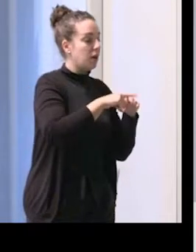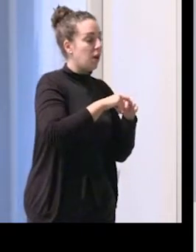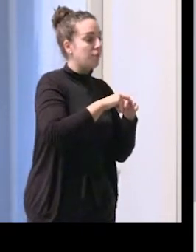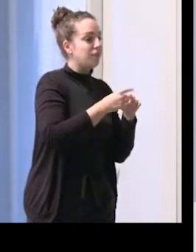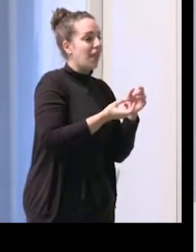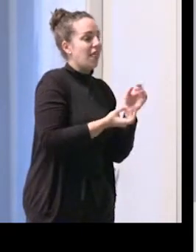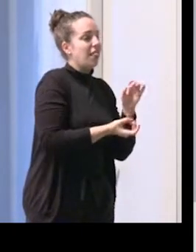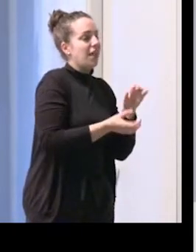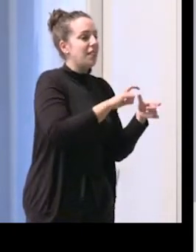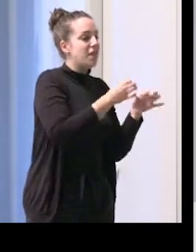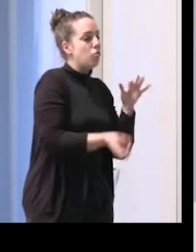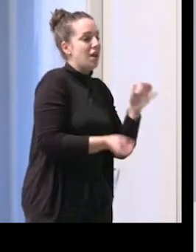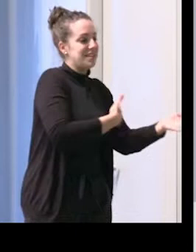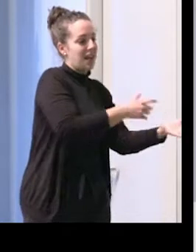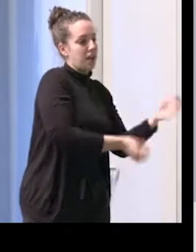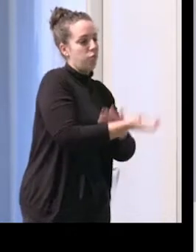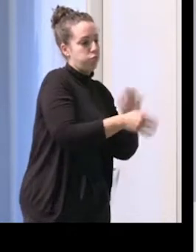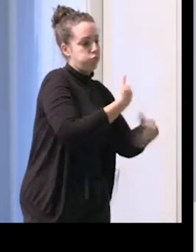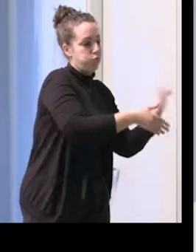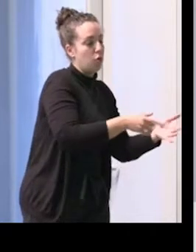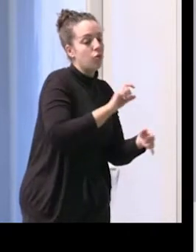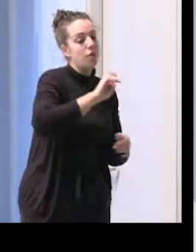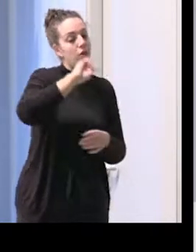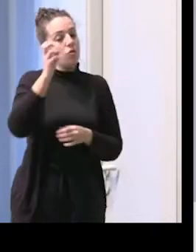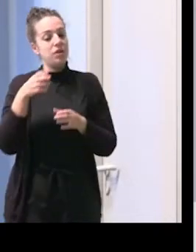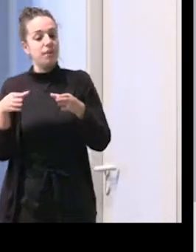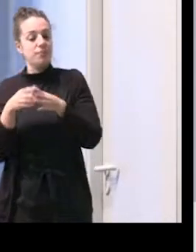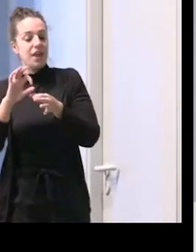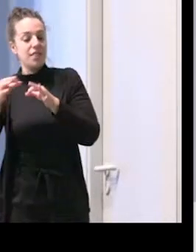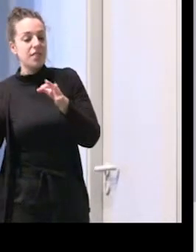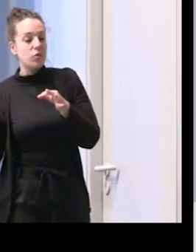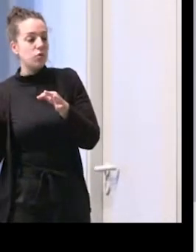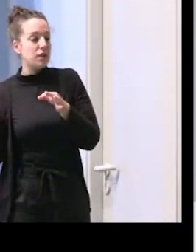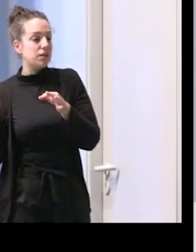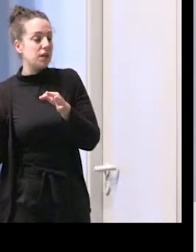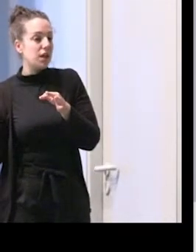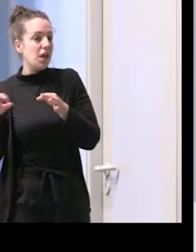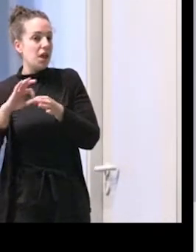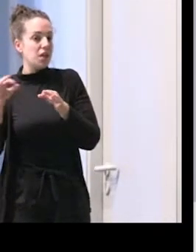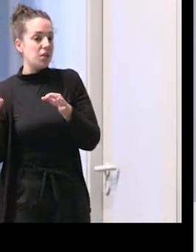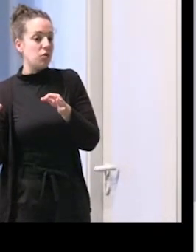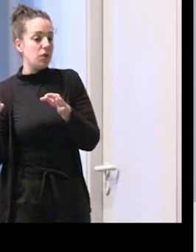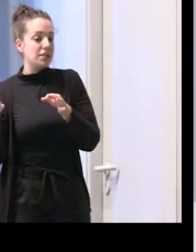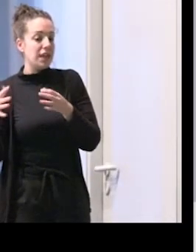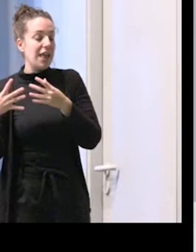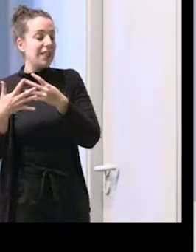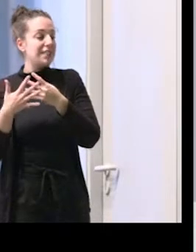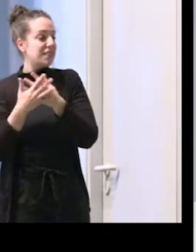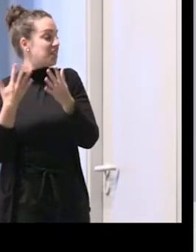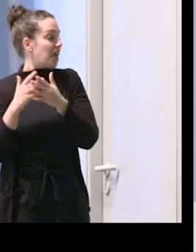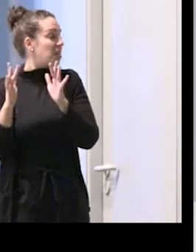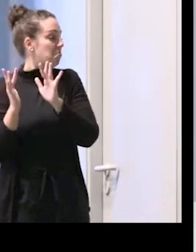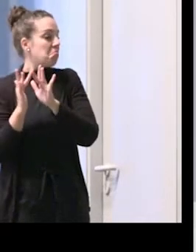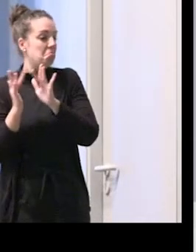células de la sangre, la otra es la familia que va a producir células de los que se llaman tejidos conectivos,